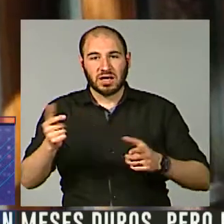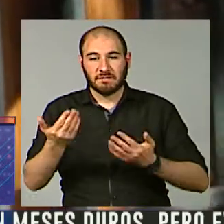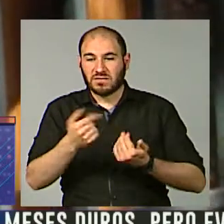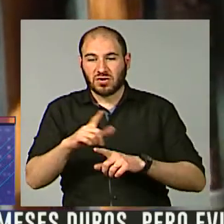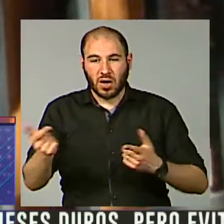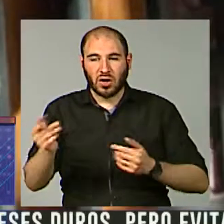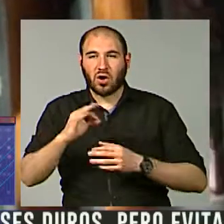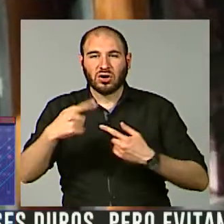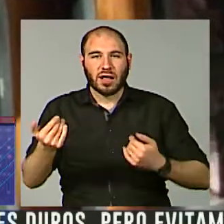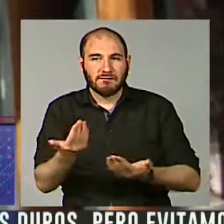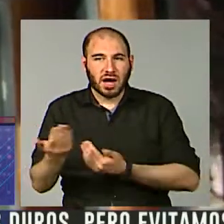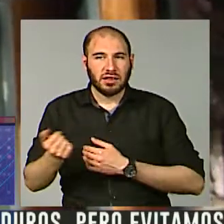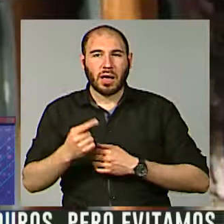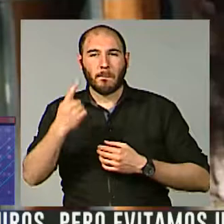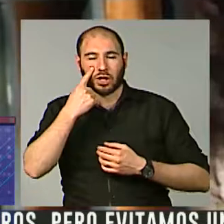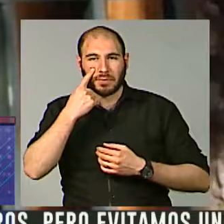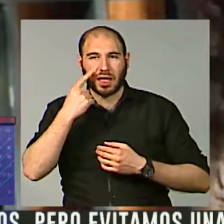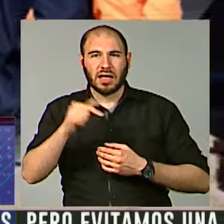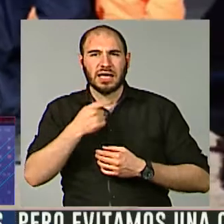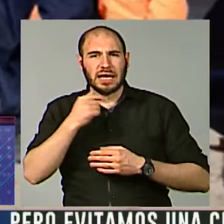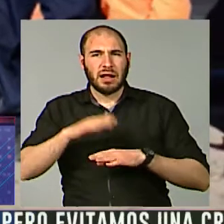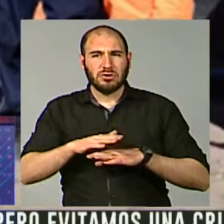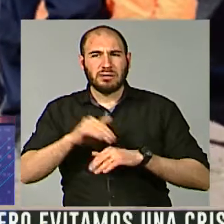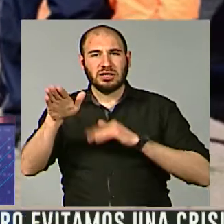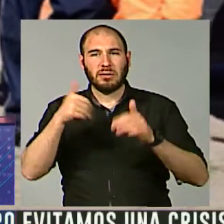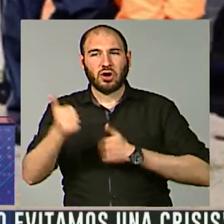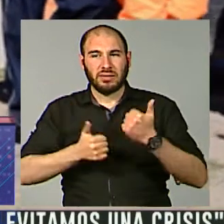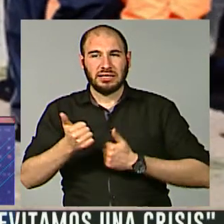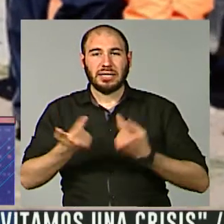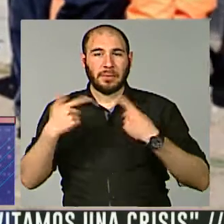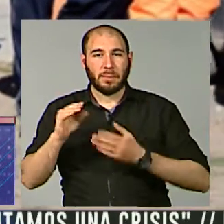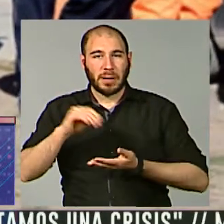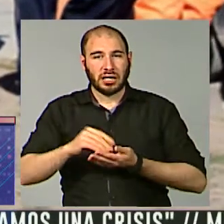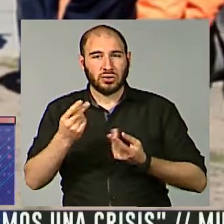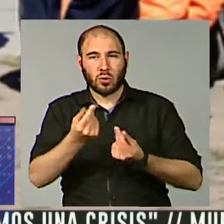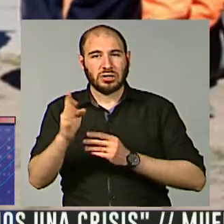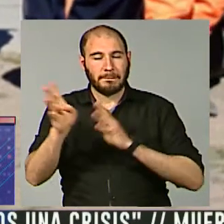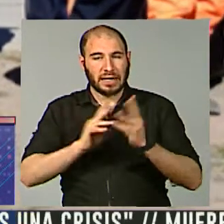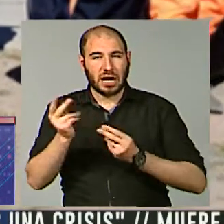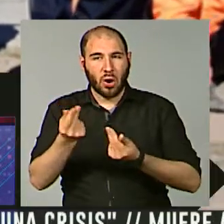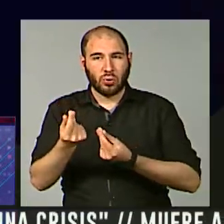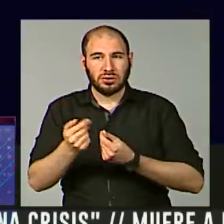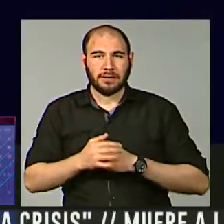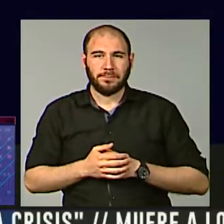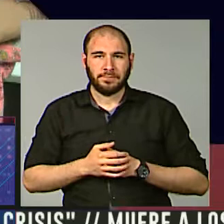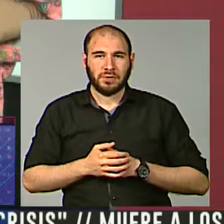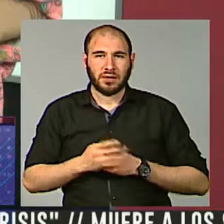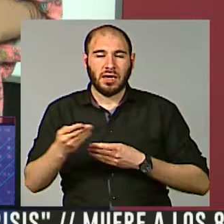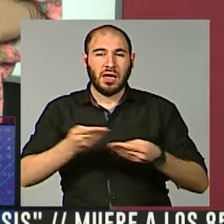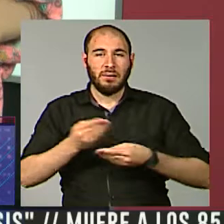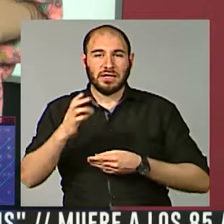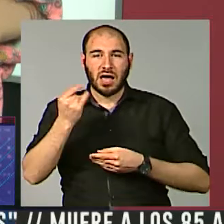que no se terminaron, y es por eso que el municipio se quiere hacer cargo, va a llamar a licitación, pero además va a utilizar la maquinaria de la